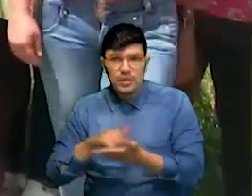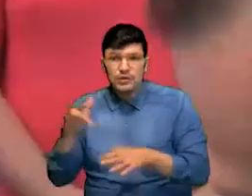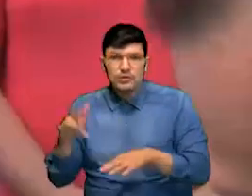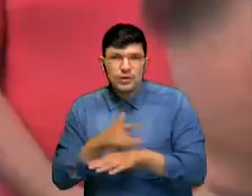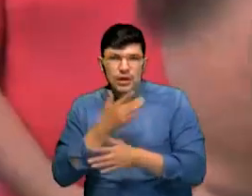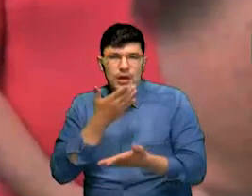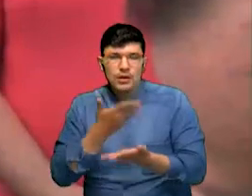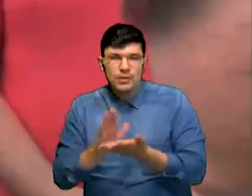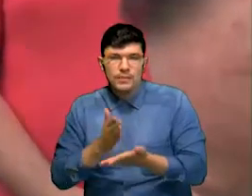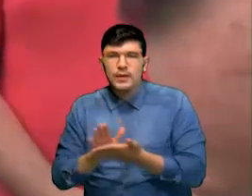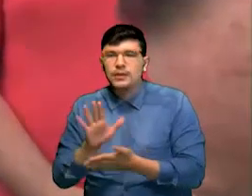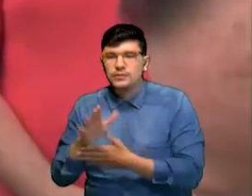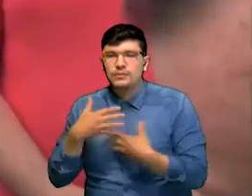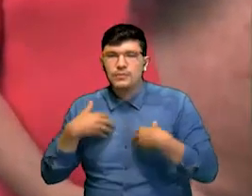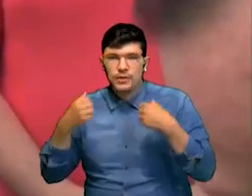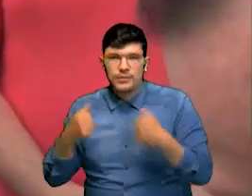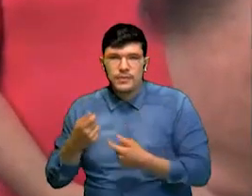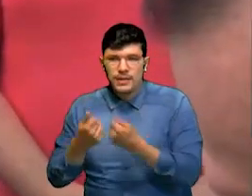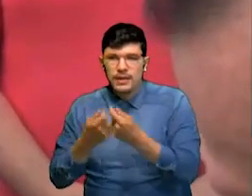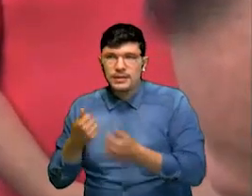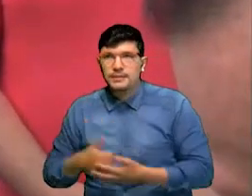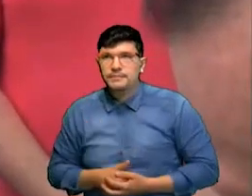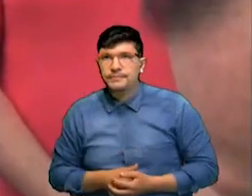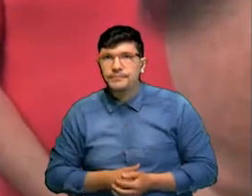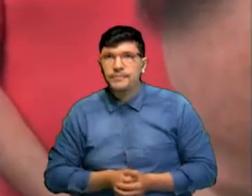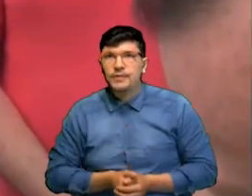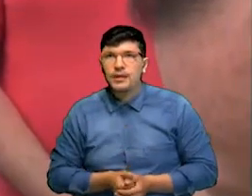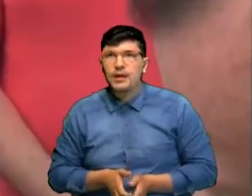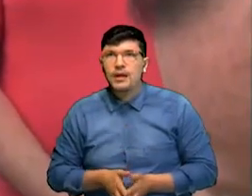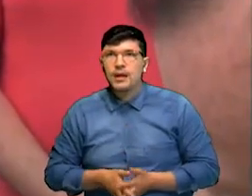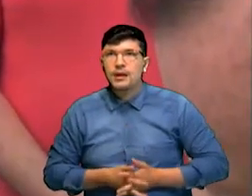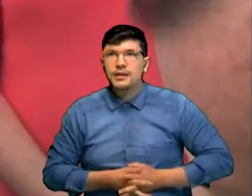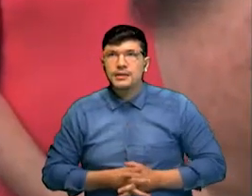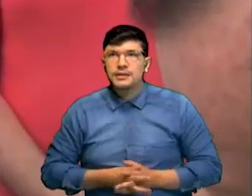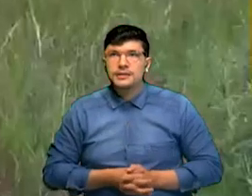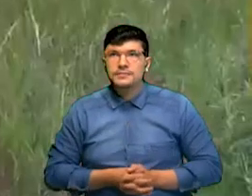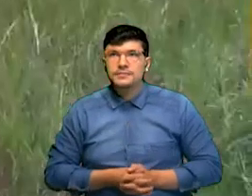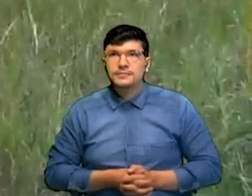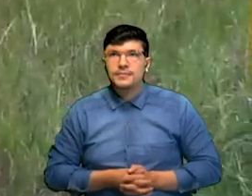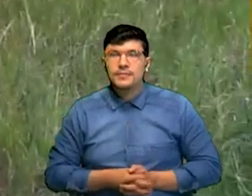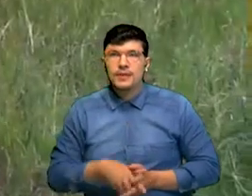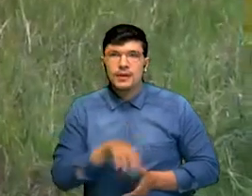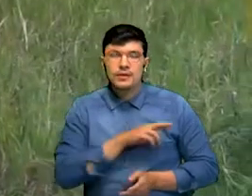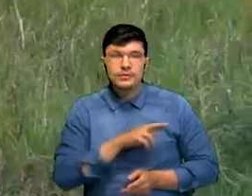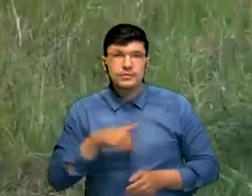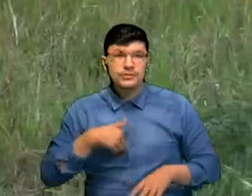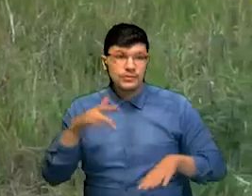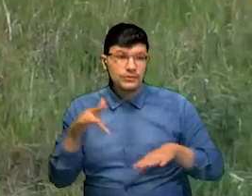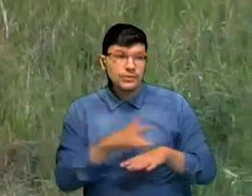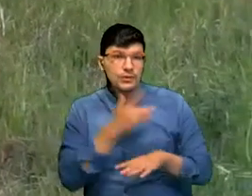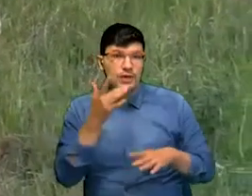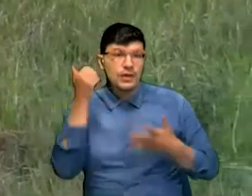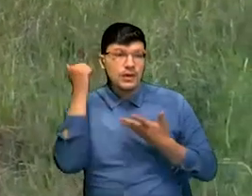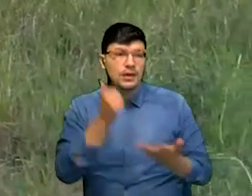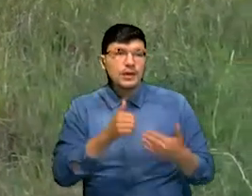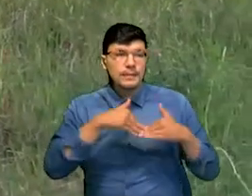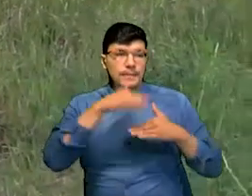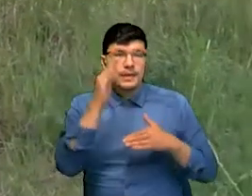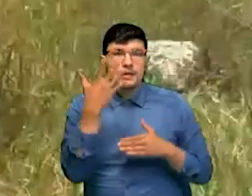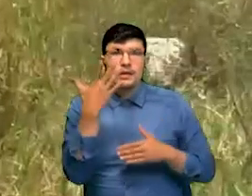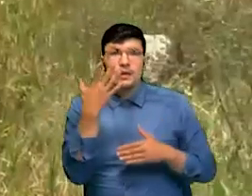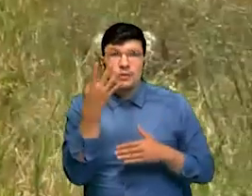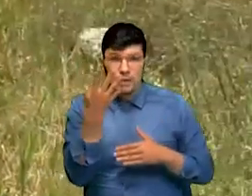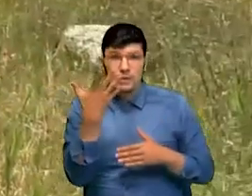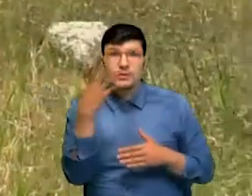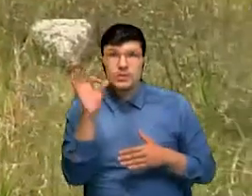propios últimamente tuvimos que hacer una una inversión de más de 450 millones también con recursos de la